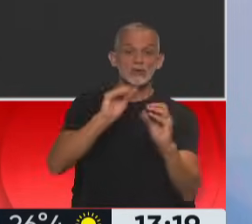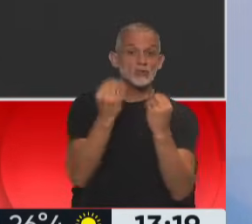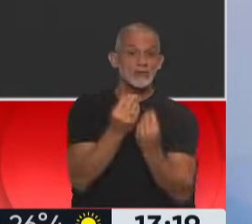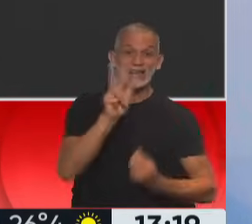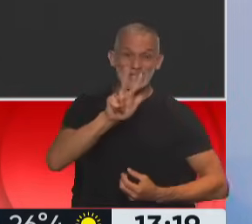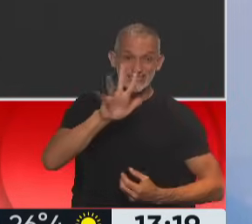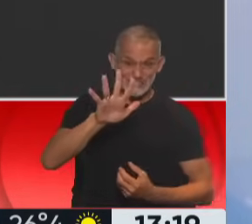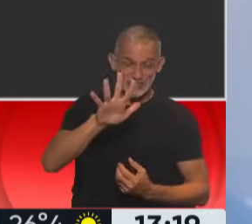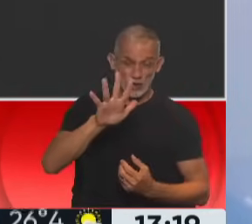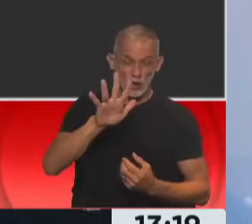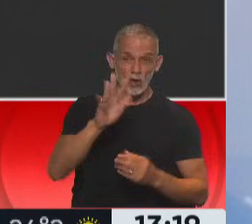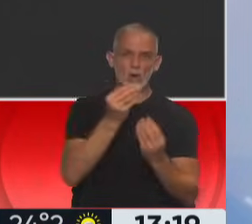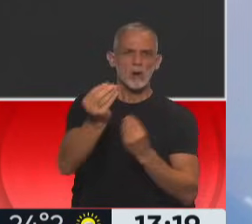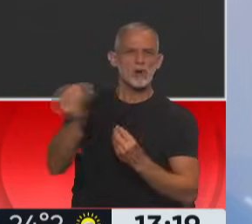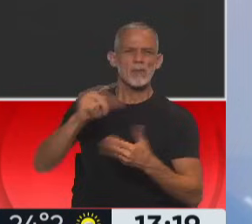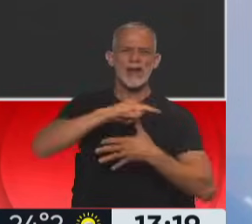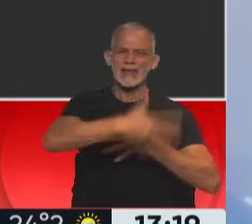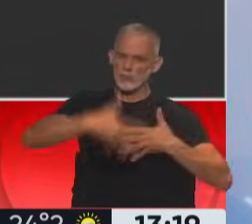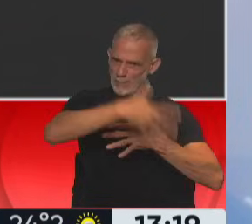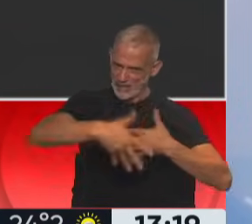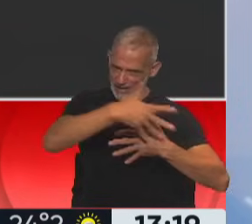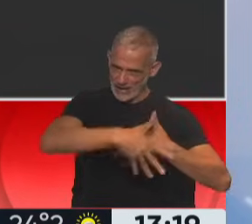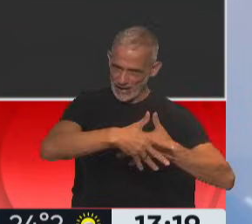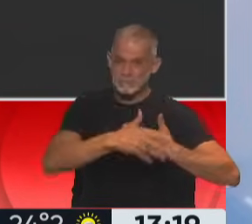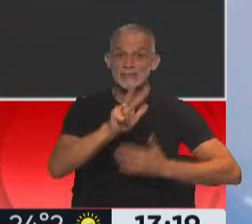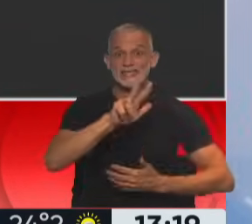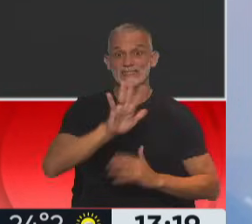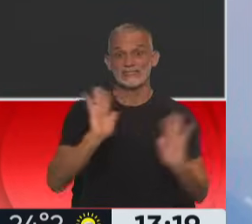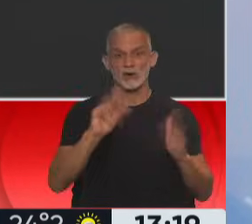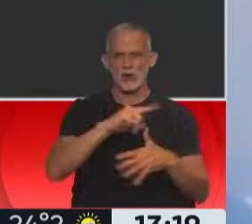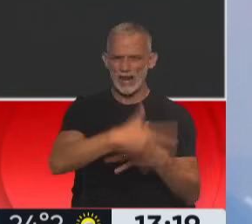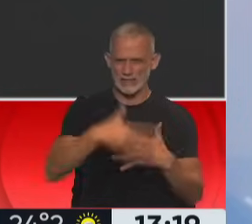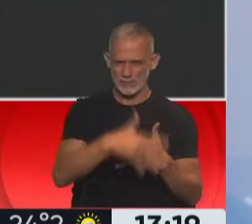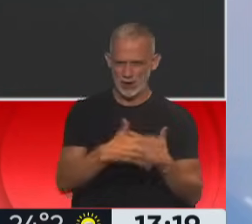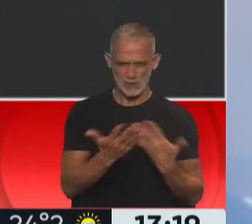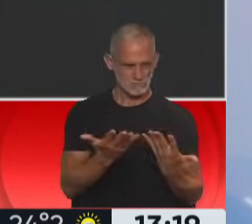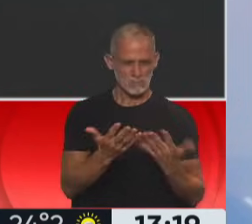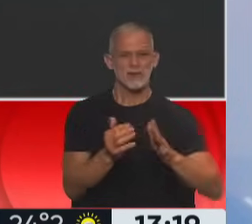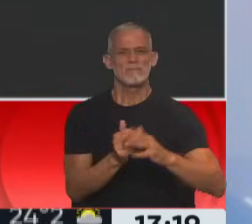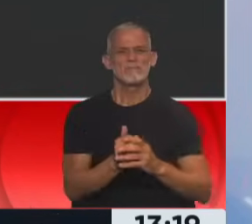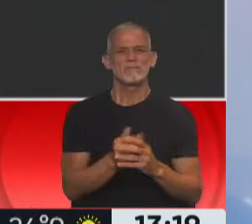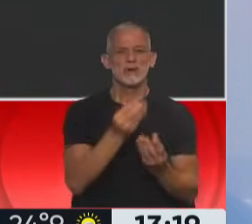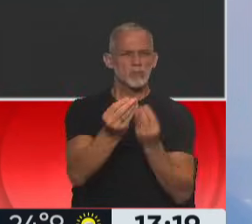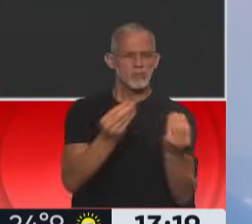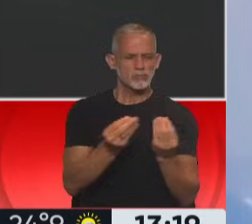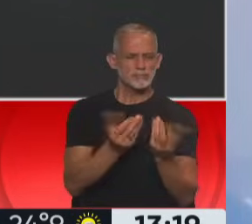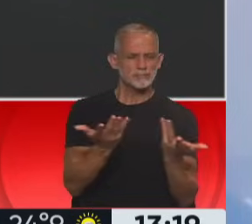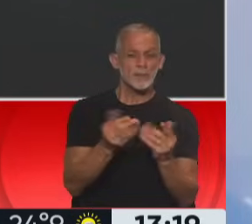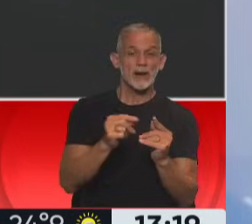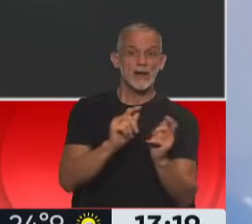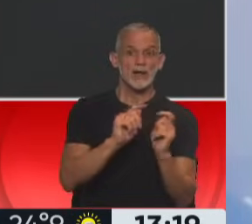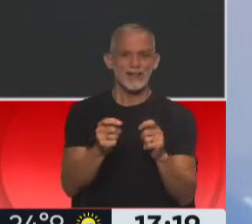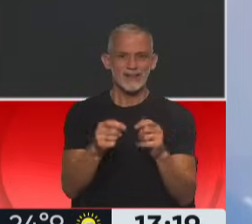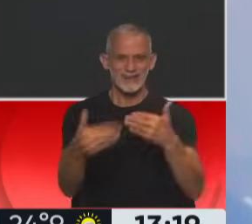35 cardenales que representan a Latinoamérica. Bien. No son, a la hora de la